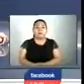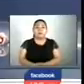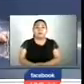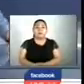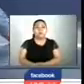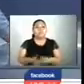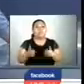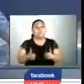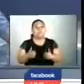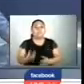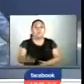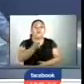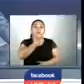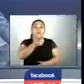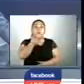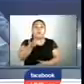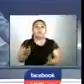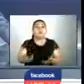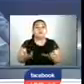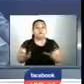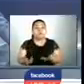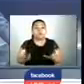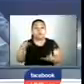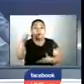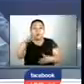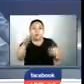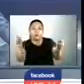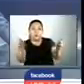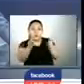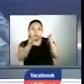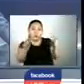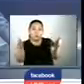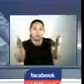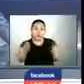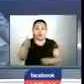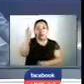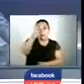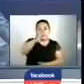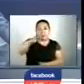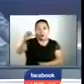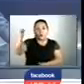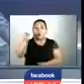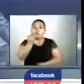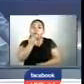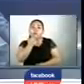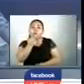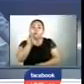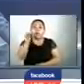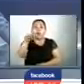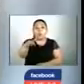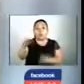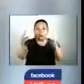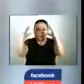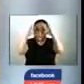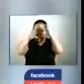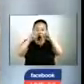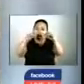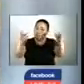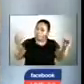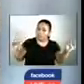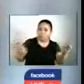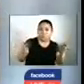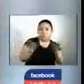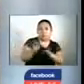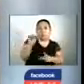Bien, continuamos con más información La alegre celebración judía del Akba Omer que congregó este jueves por la noche a decenas de miles de